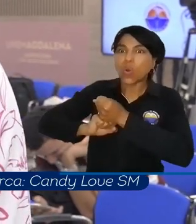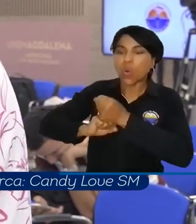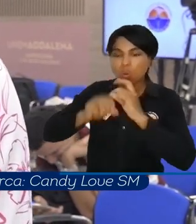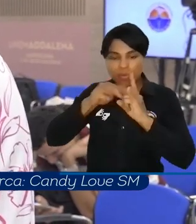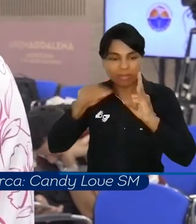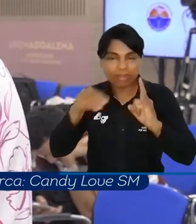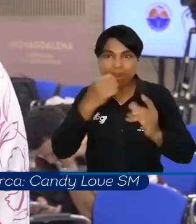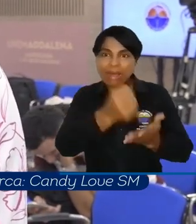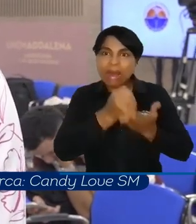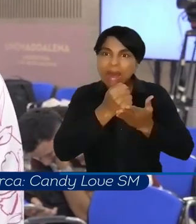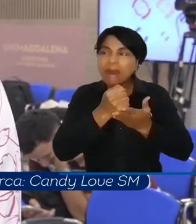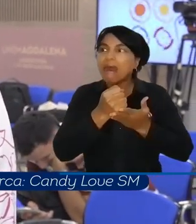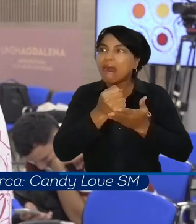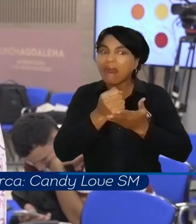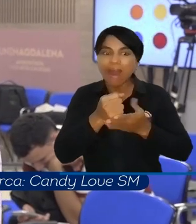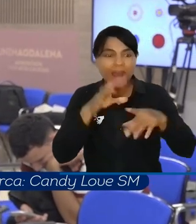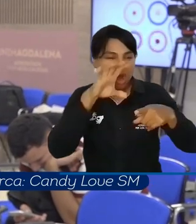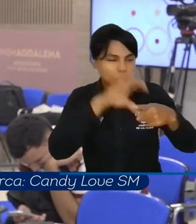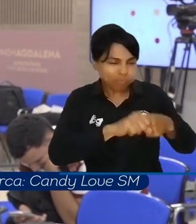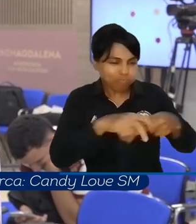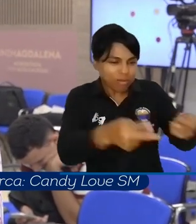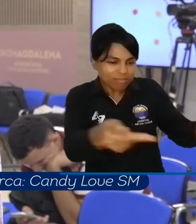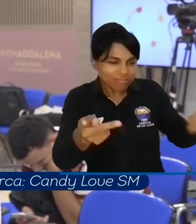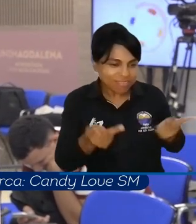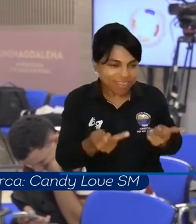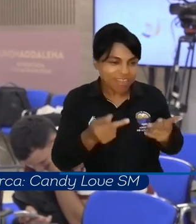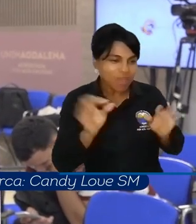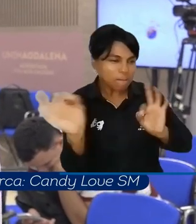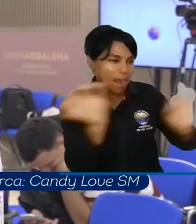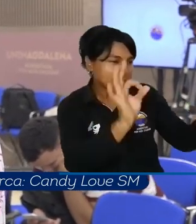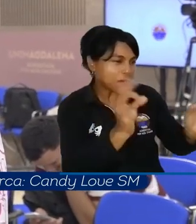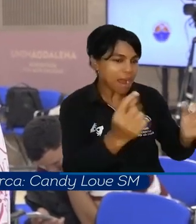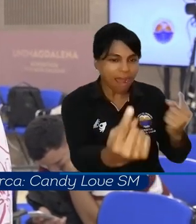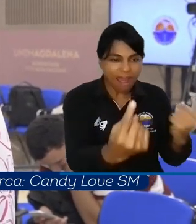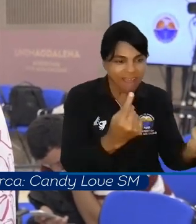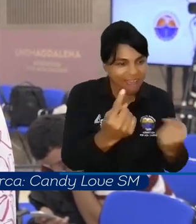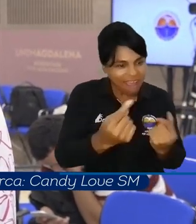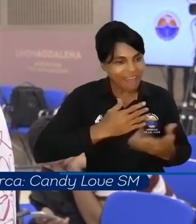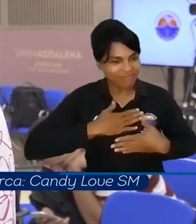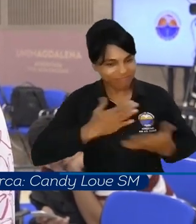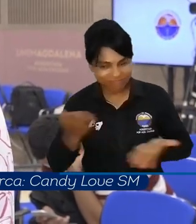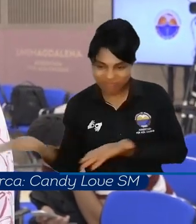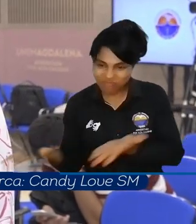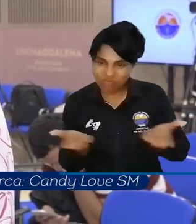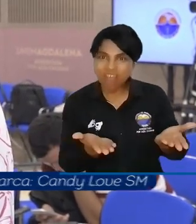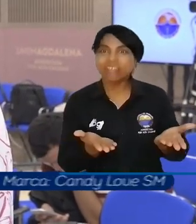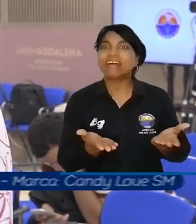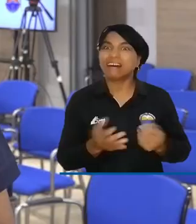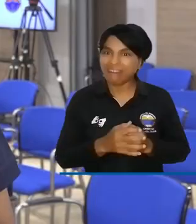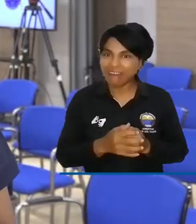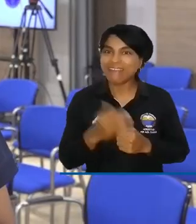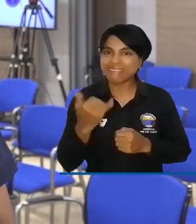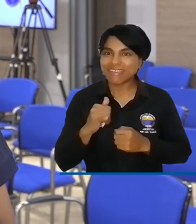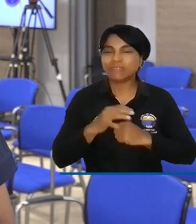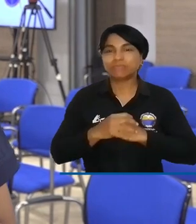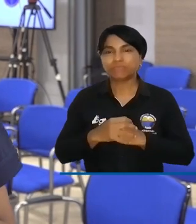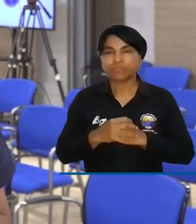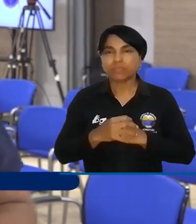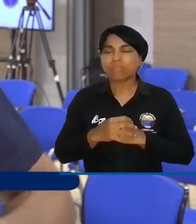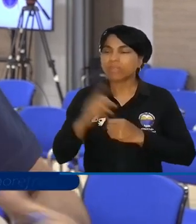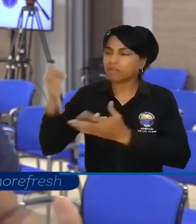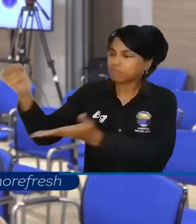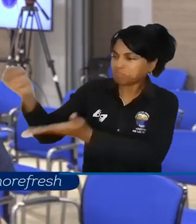Magdalena, logramos tener una sede con todas las condiciones para atender a nuestros clientes, para recibir nuestros mobiliarios. Con Capital